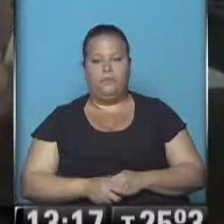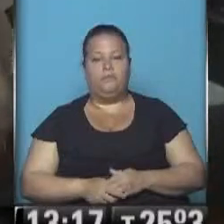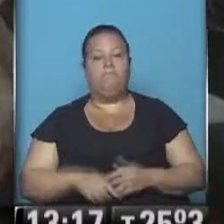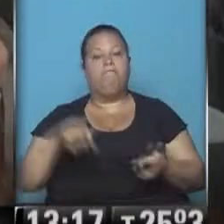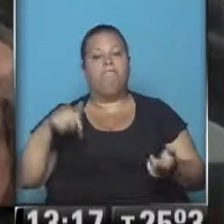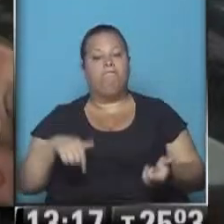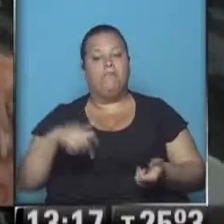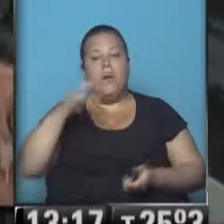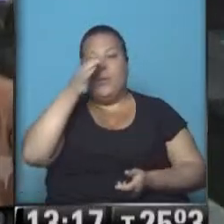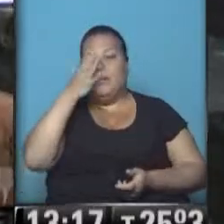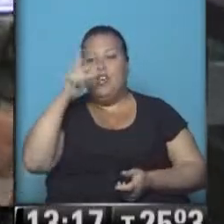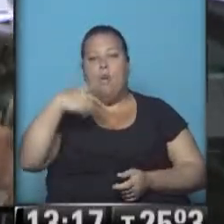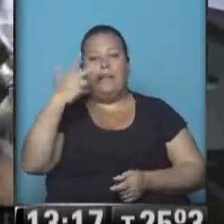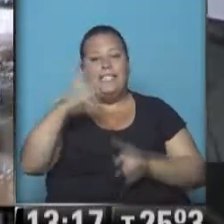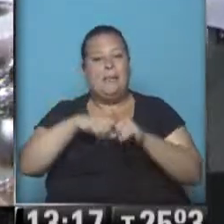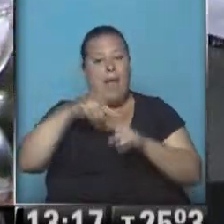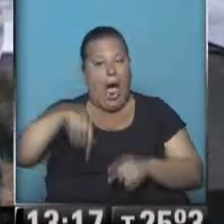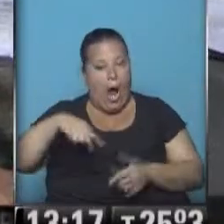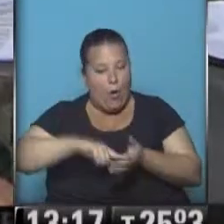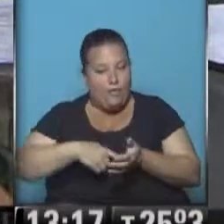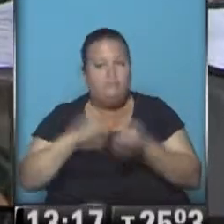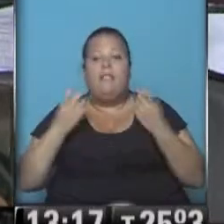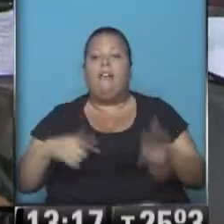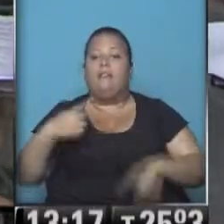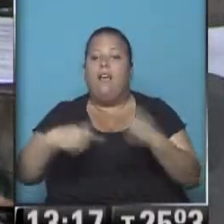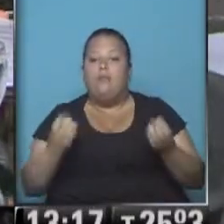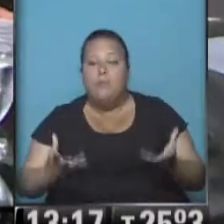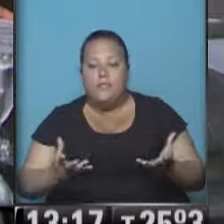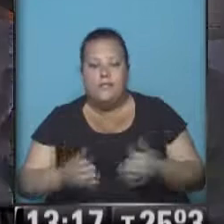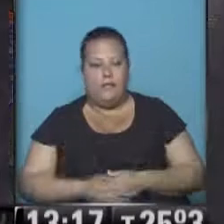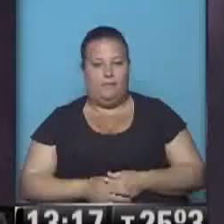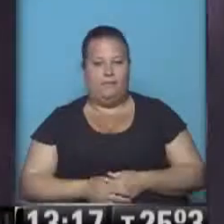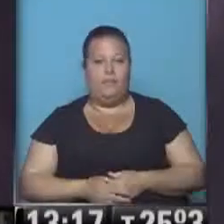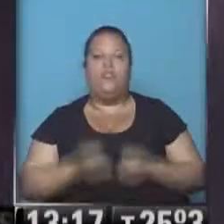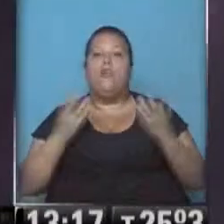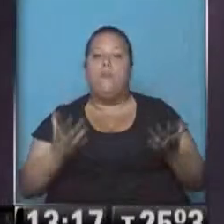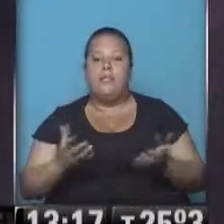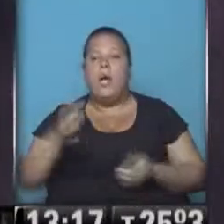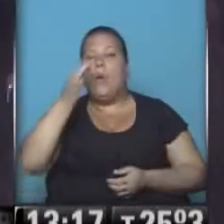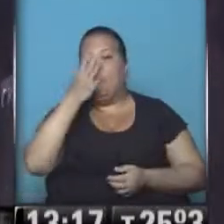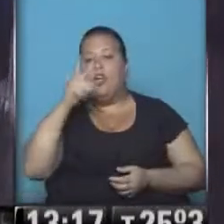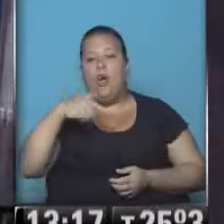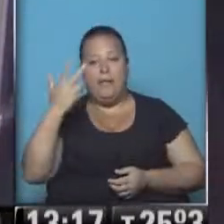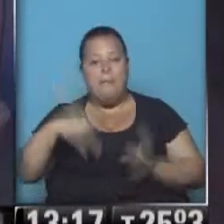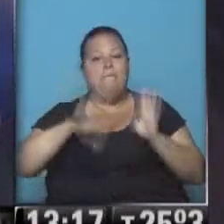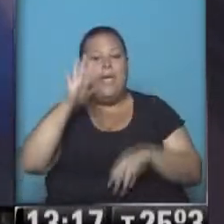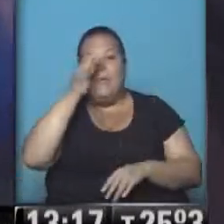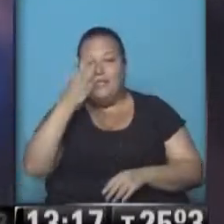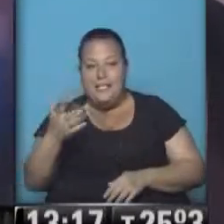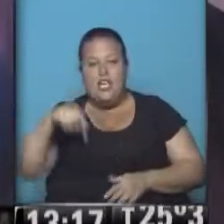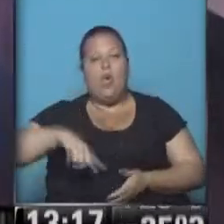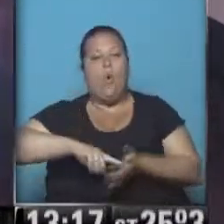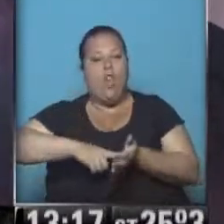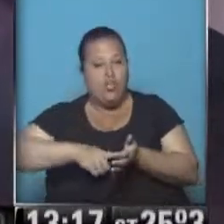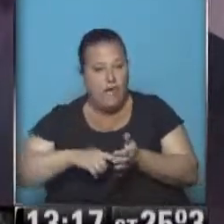Bien, 25.3 la temperatura está ahora en Buenos Aires. A ver cómo sigue, Lucas, ¿cómo andas? Robert, Agus, ¿cómo están? 25.3, más de 25 grados en la ciudad de